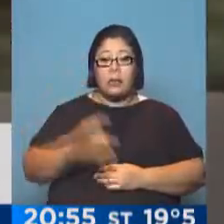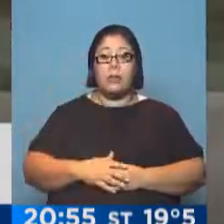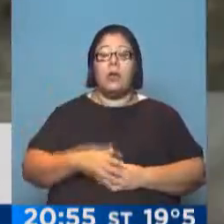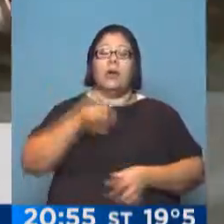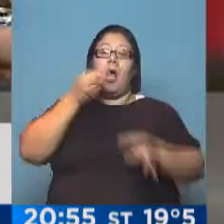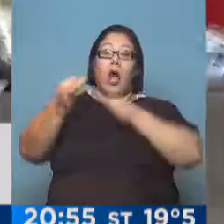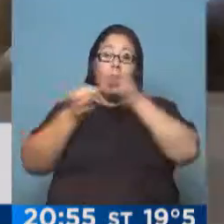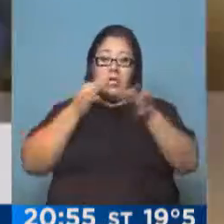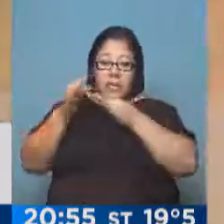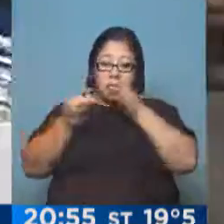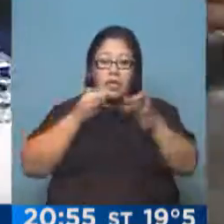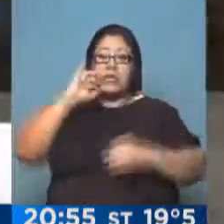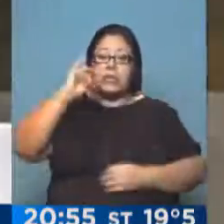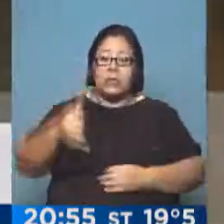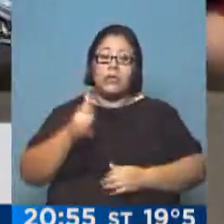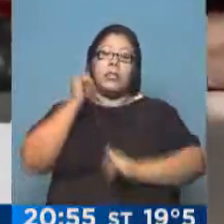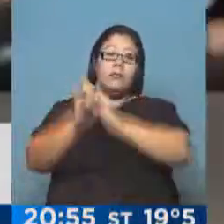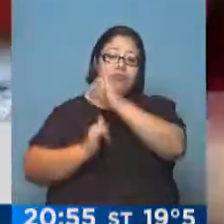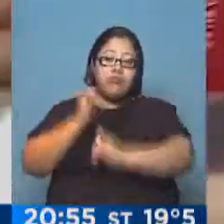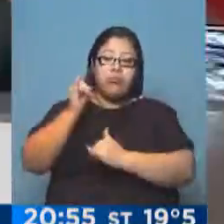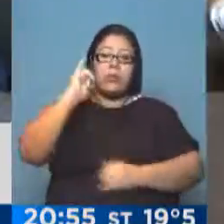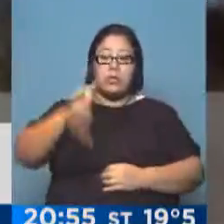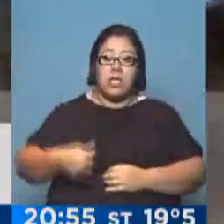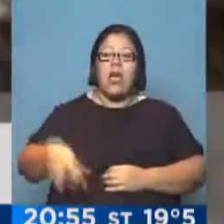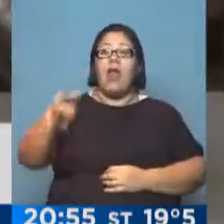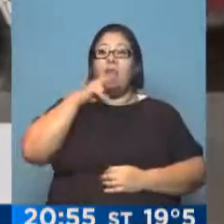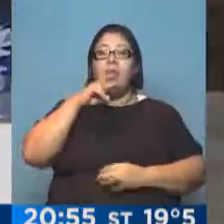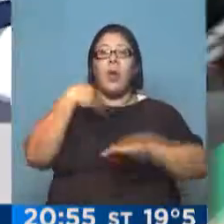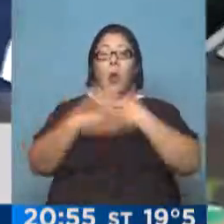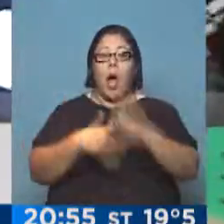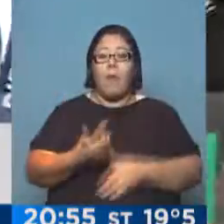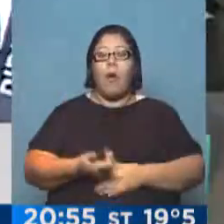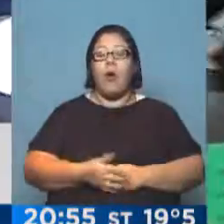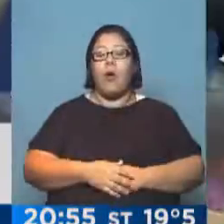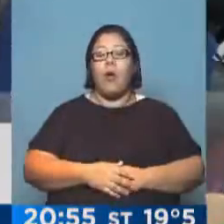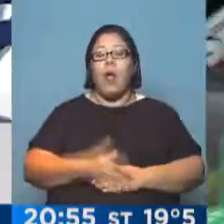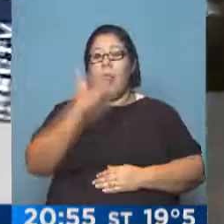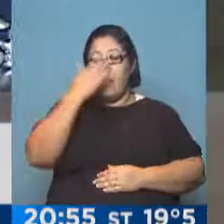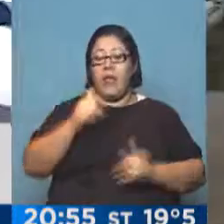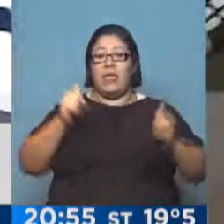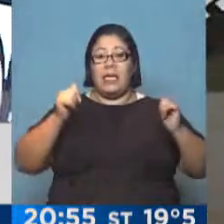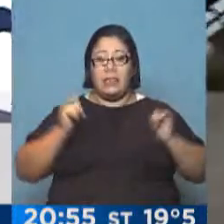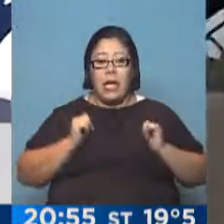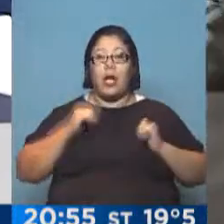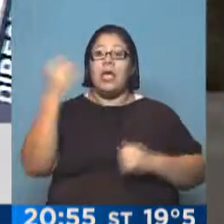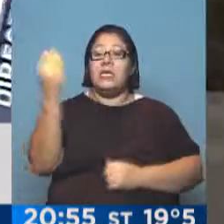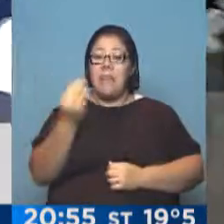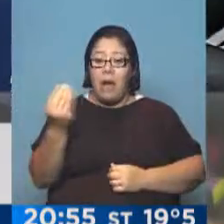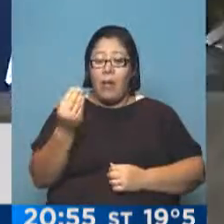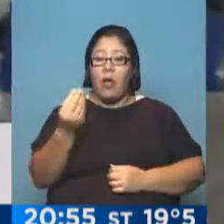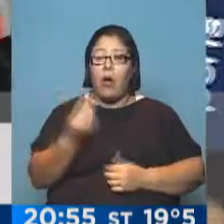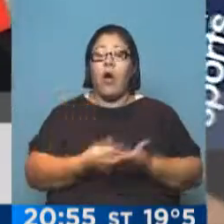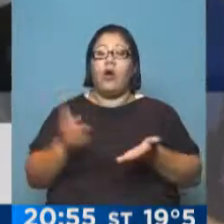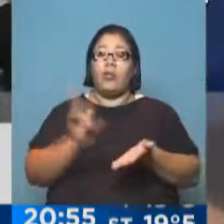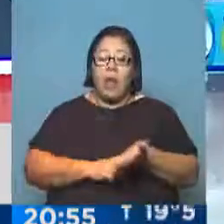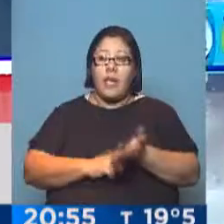algo teórica, el jueves jugamos, el viernes descansaron, hicieron trabajo de recuperación, el sábado otra vez lo